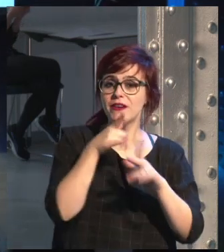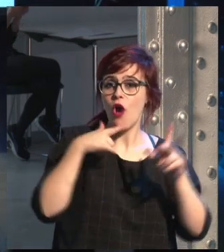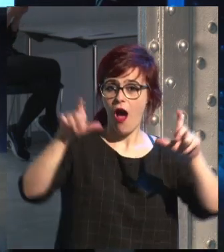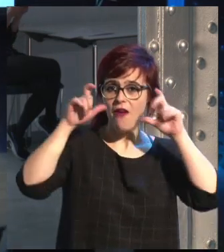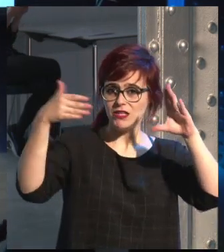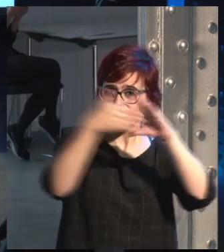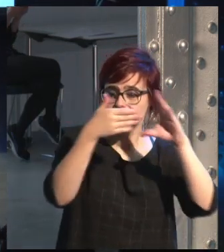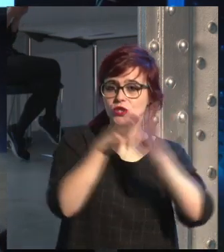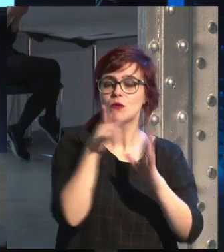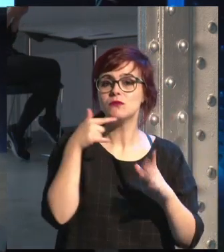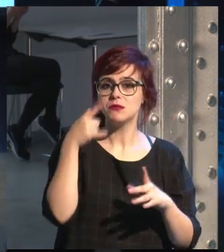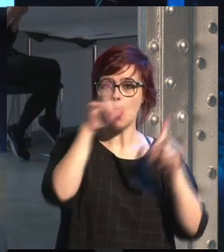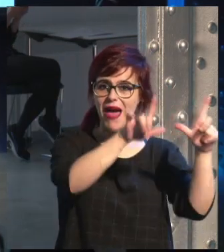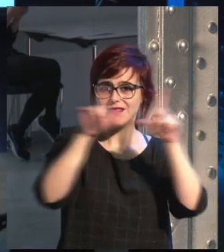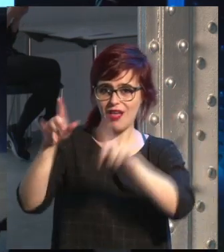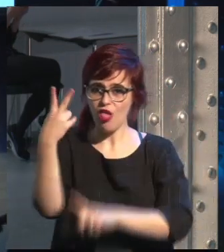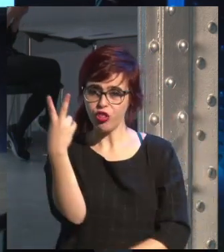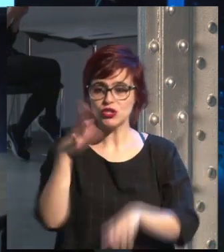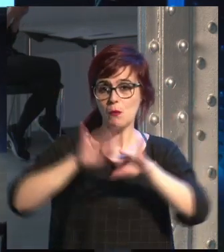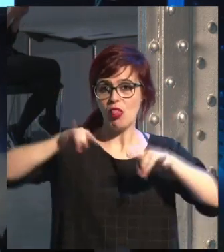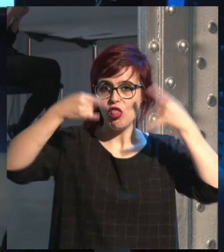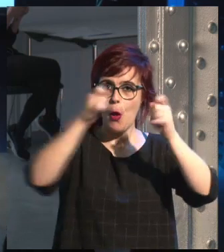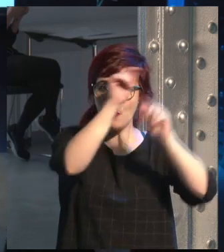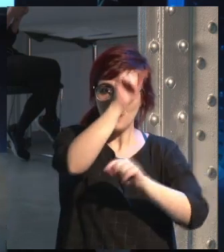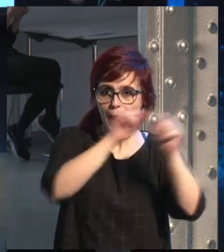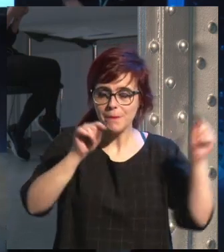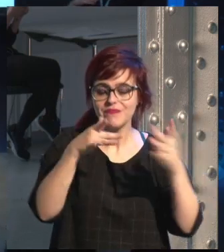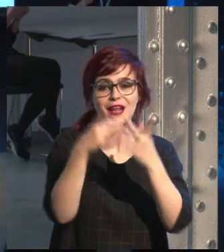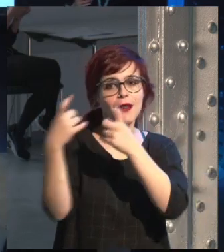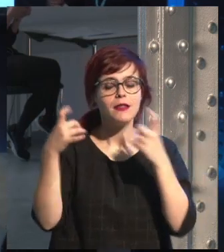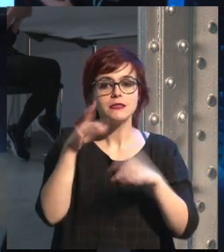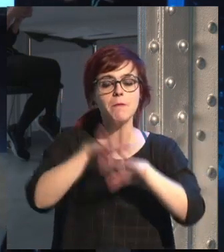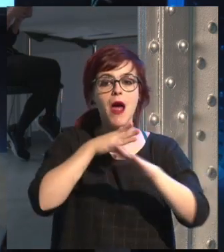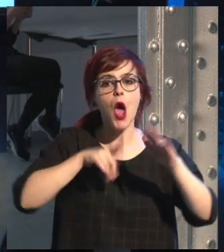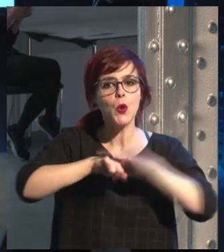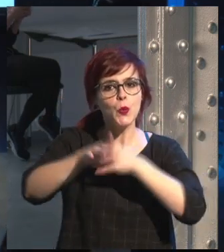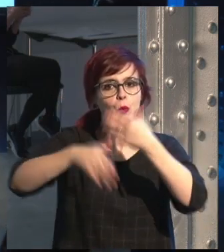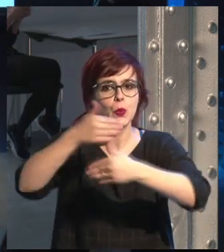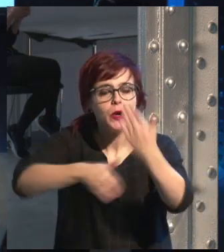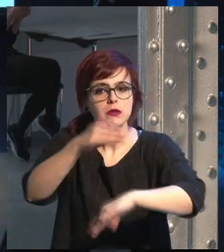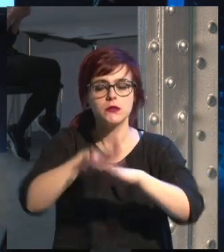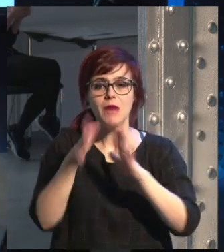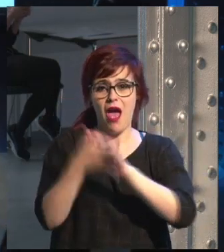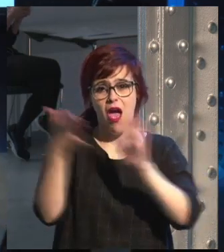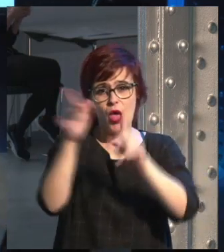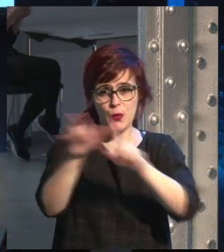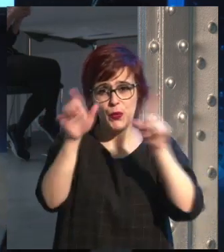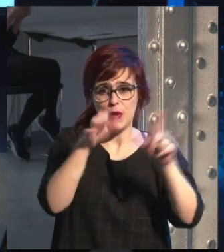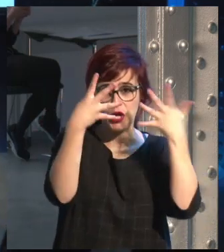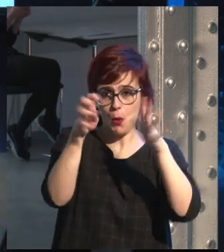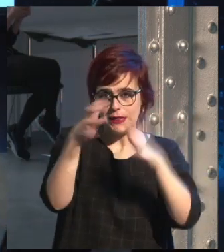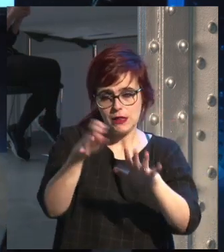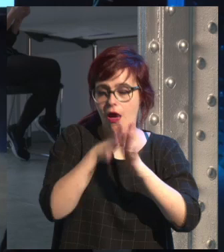tenemos dos pantallas, el doble de tamaño, y requiere, para que haya fluido, mucho más frames por segundo, 90.